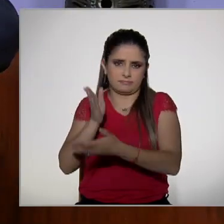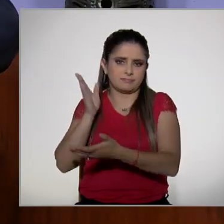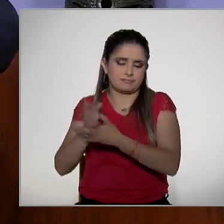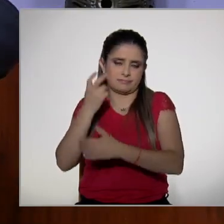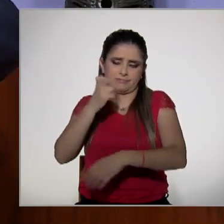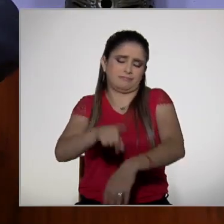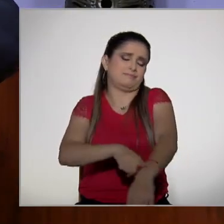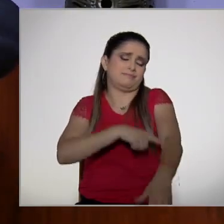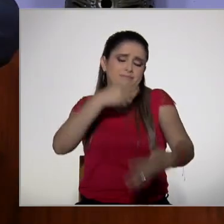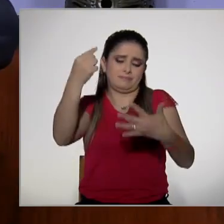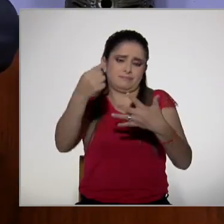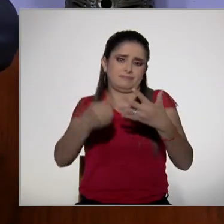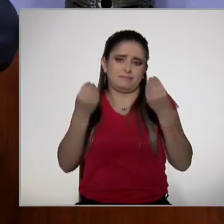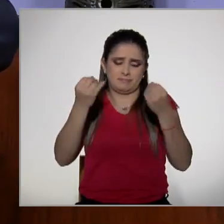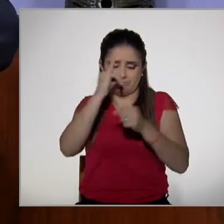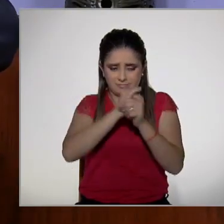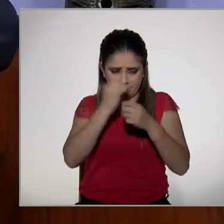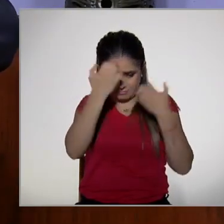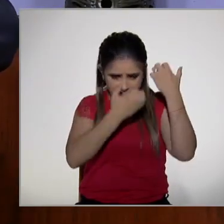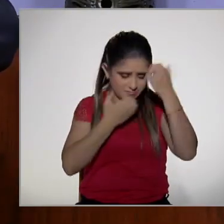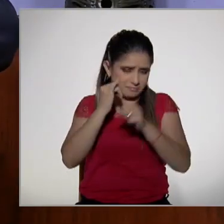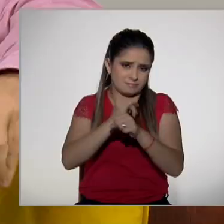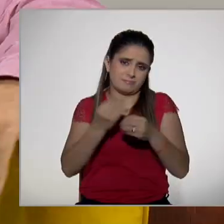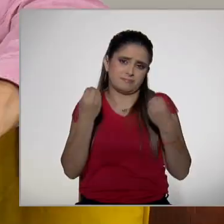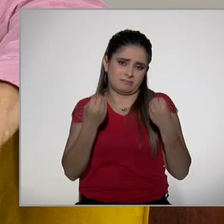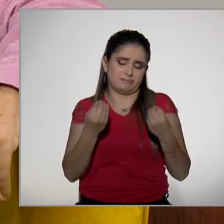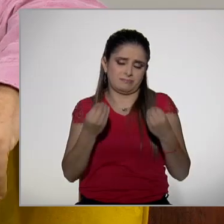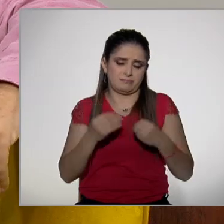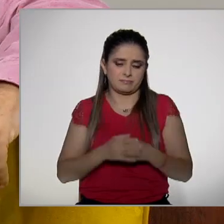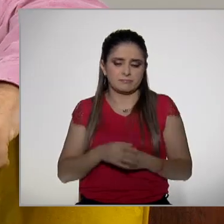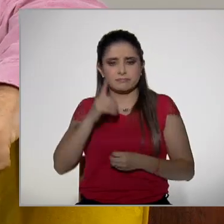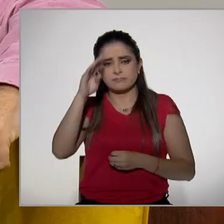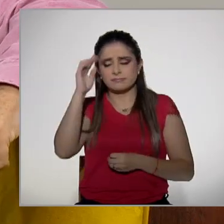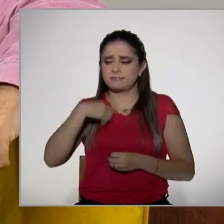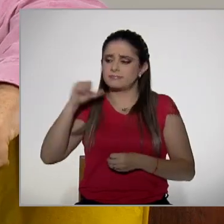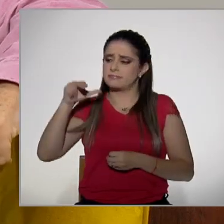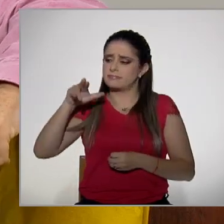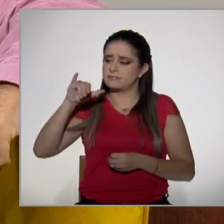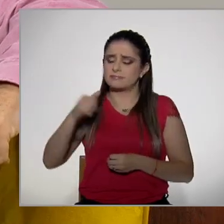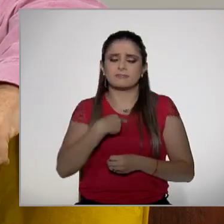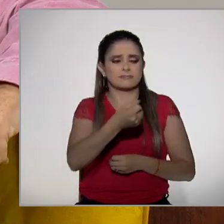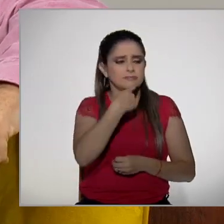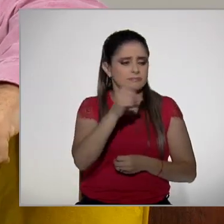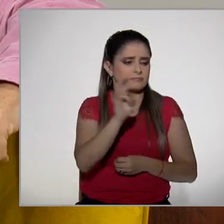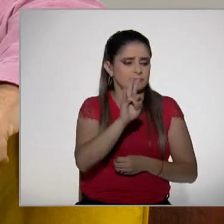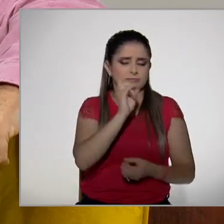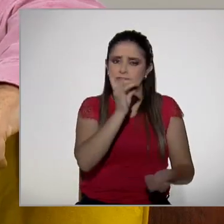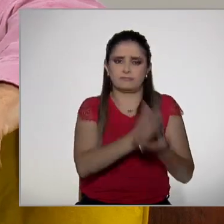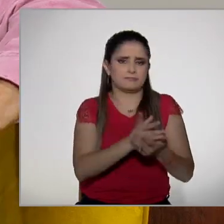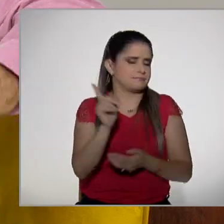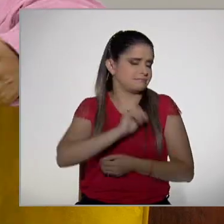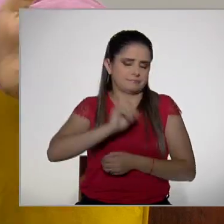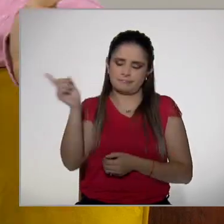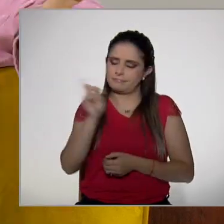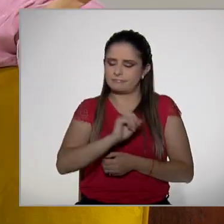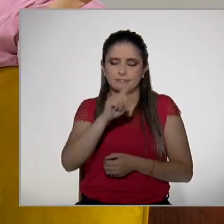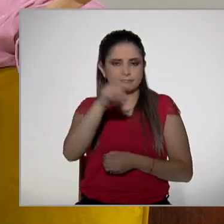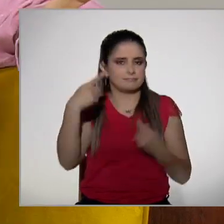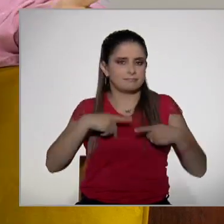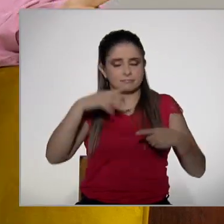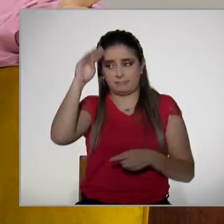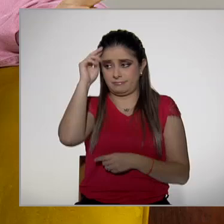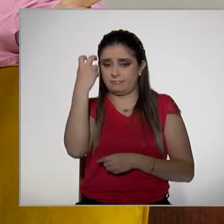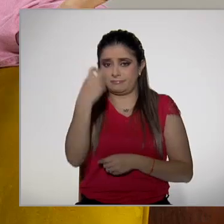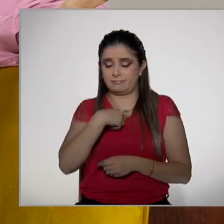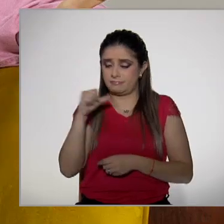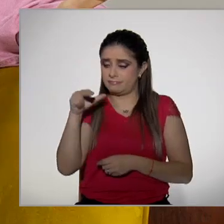simplemente encontrar la causa entonces por eso no es que diga tengo anemia gago toma una vitamina no ojo con eso porque la gente tiende a pensar